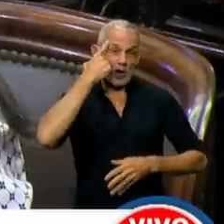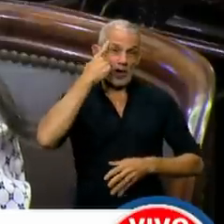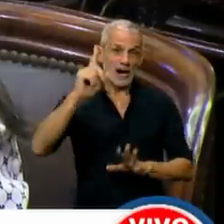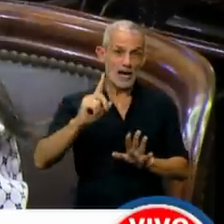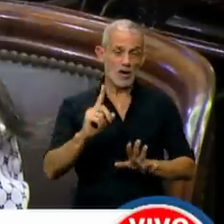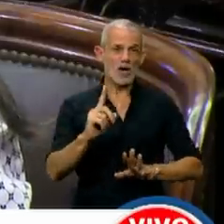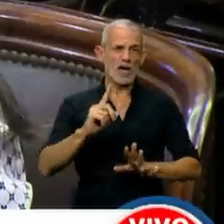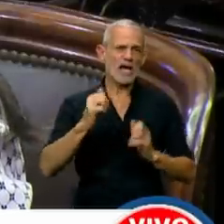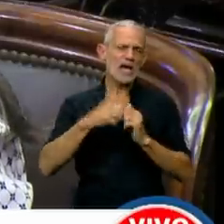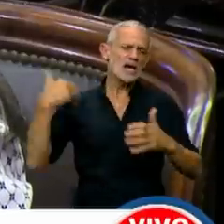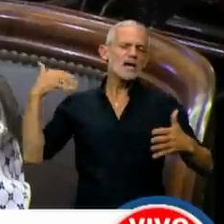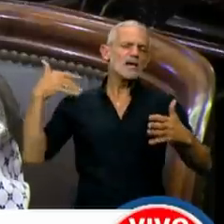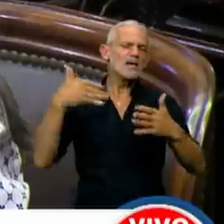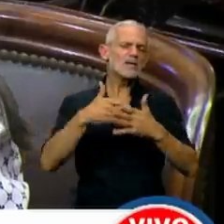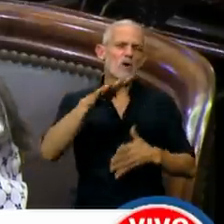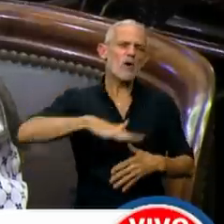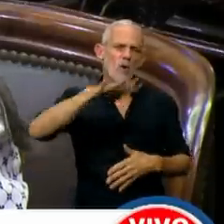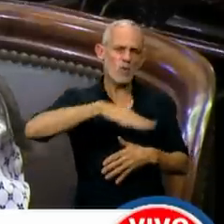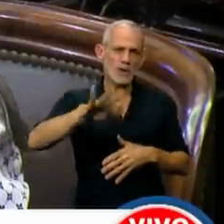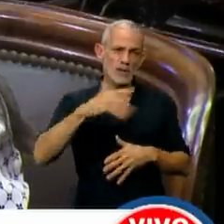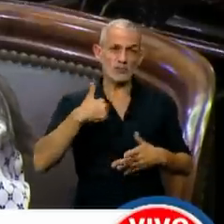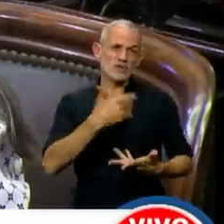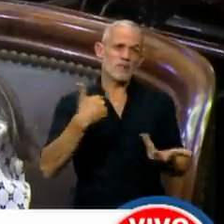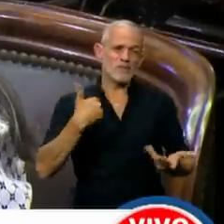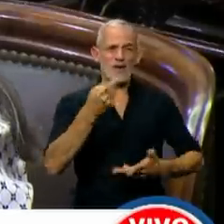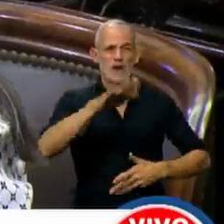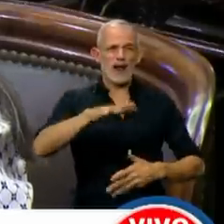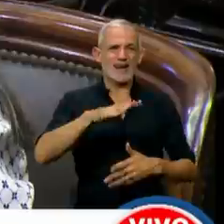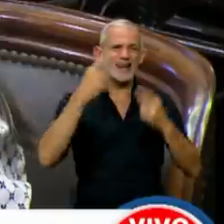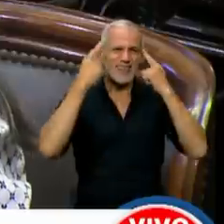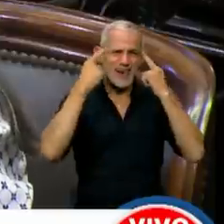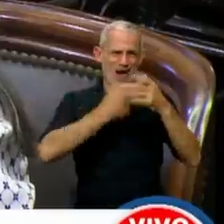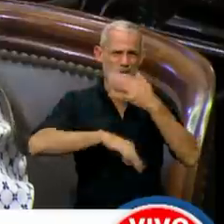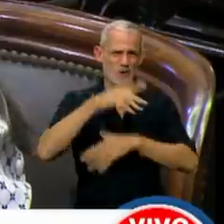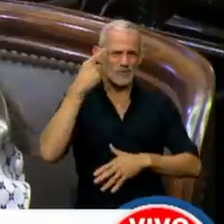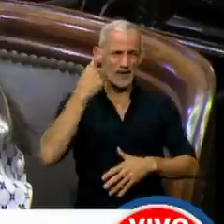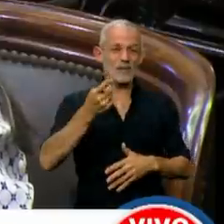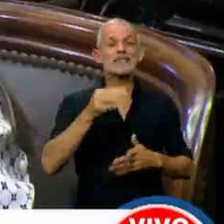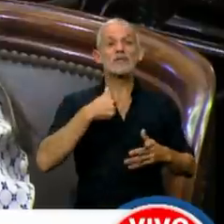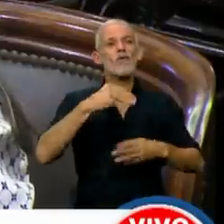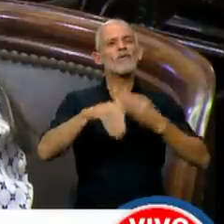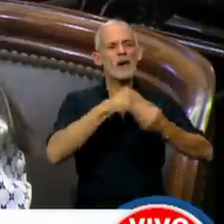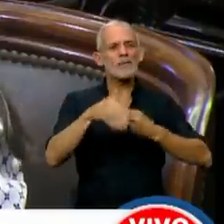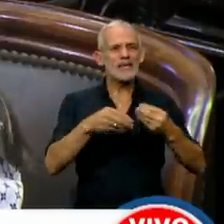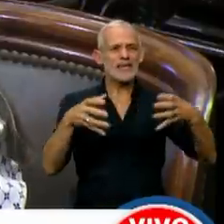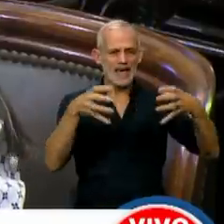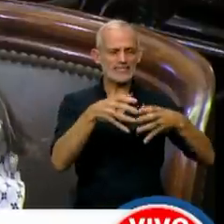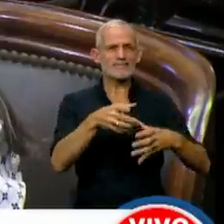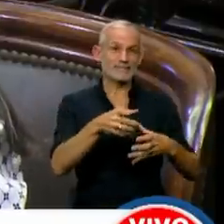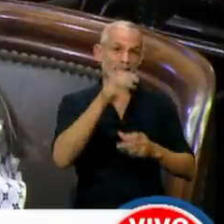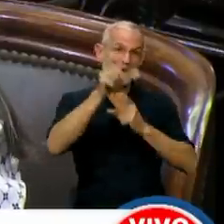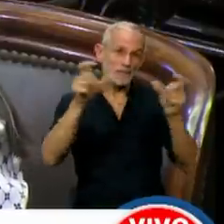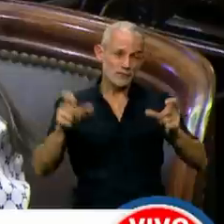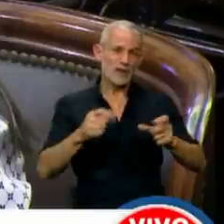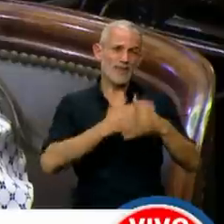históricamente la comunidad yo soy mamá de una nena con síndrome de dawn y como familias las